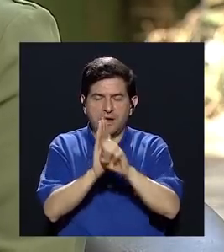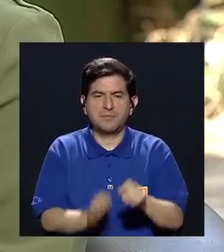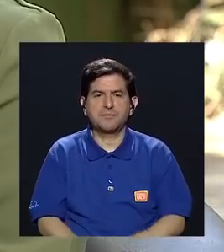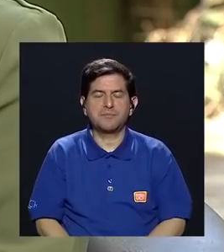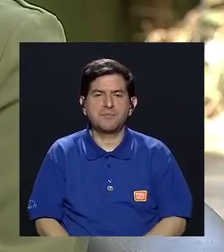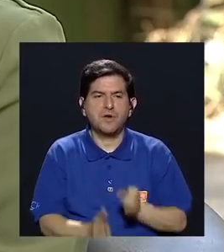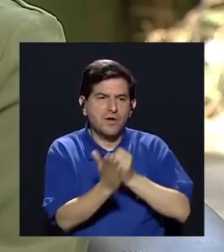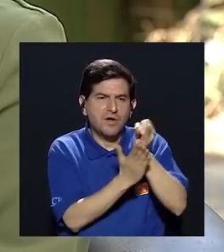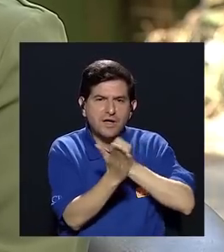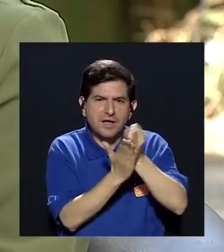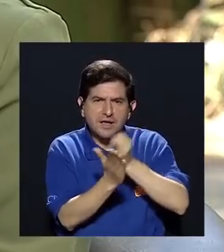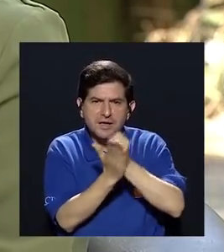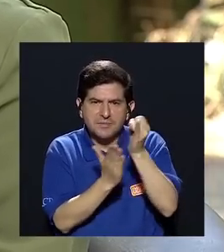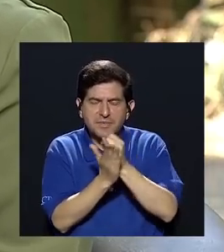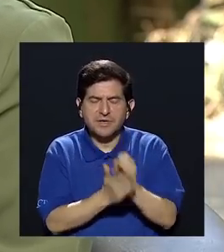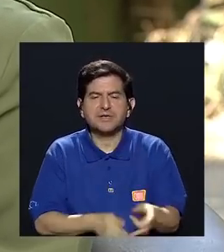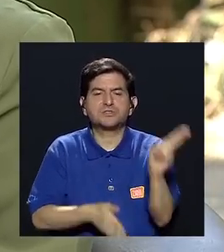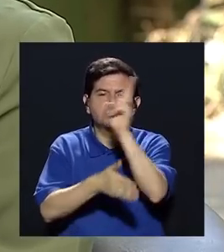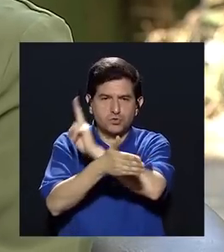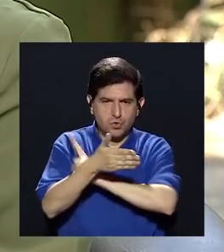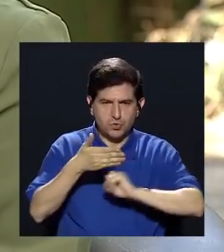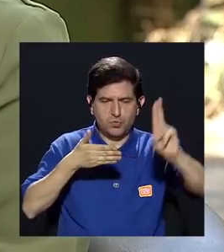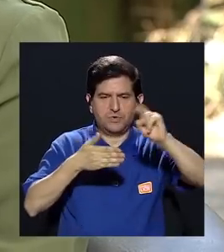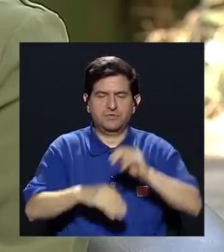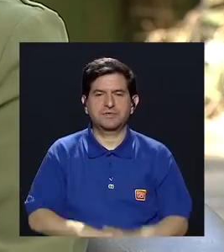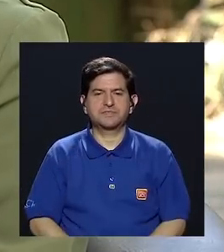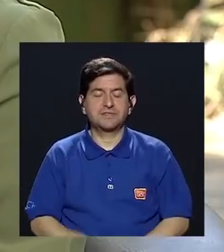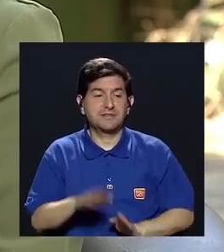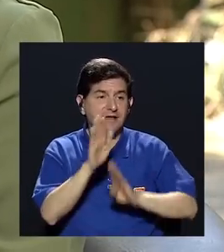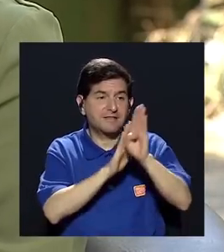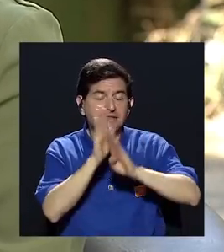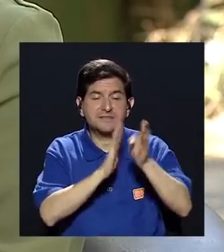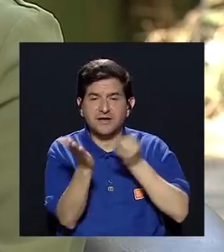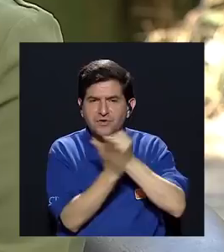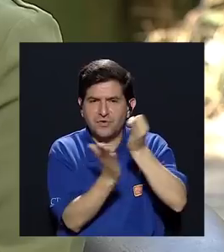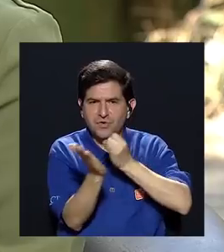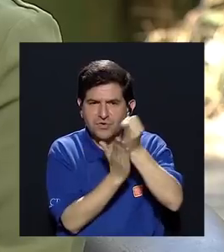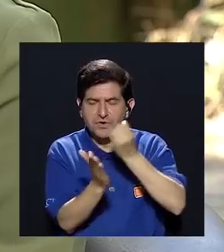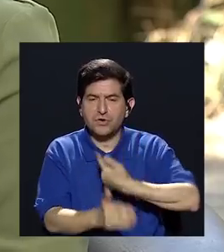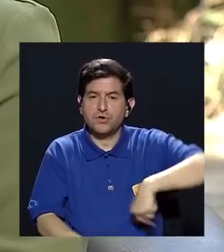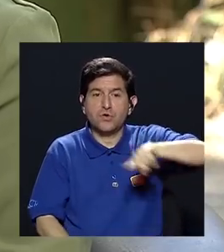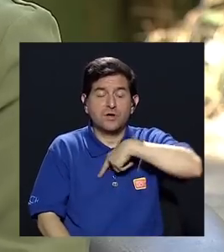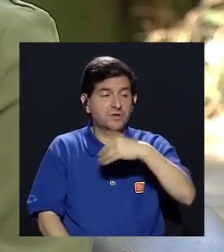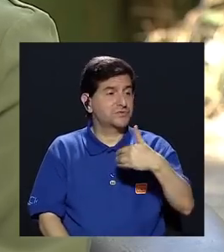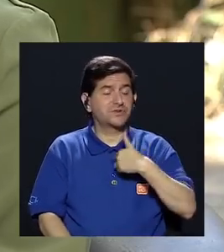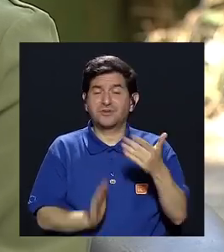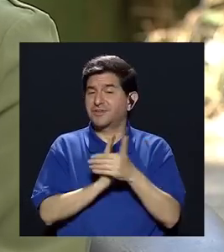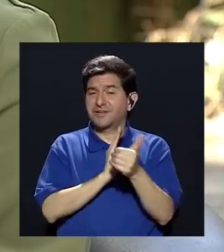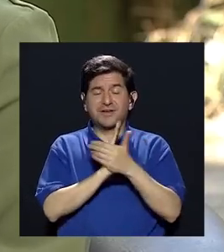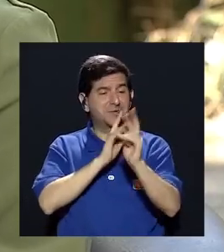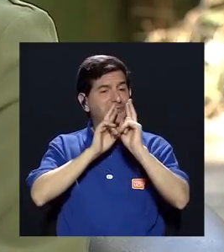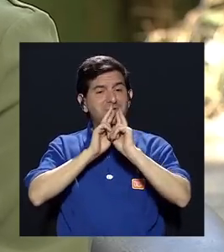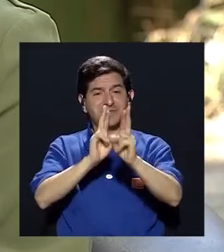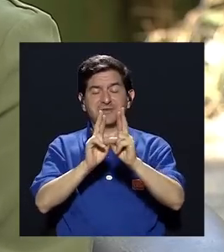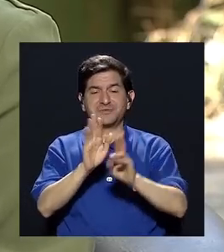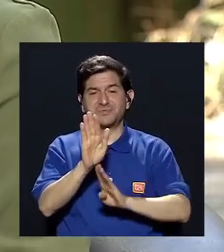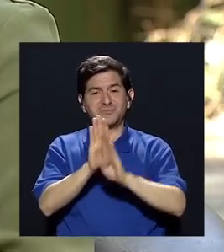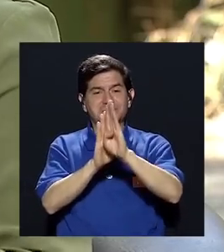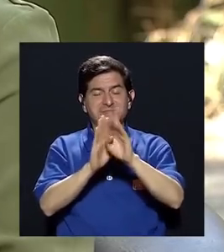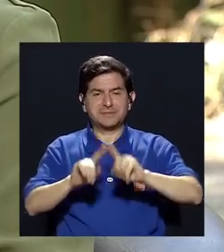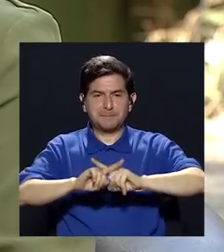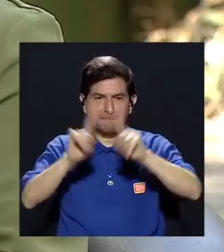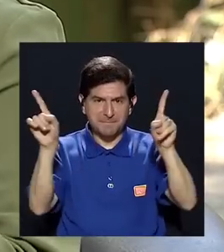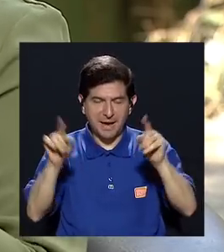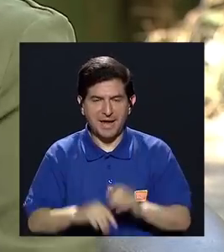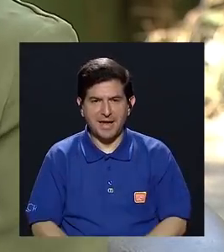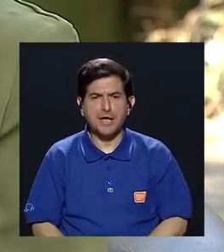ejemplo, investigaciones de las universidades, que desarrollen investigaciones que nosotros no tenemos la capacidad de respuesta de desarrollar,